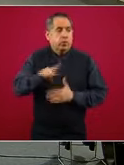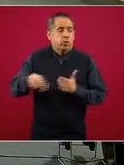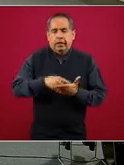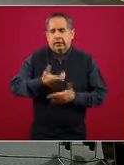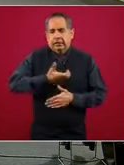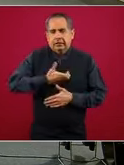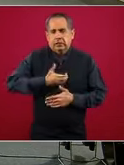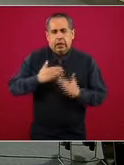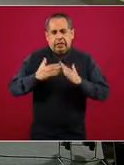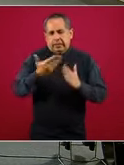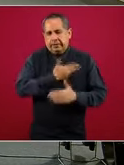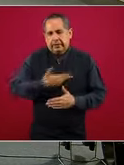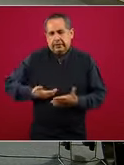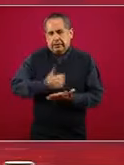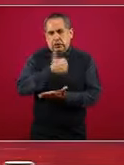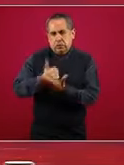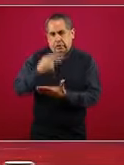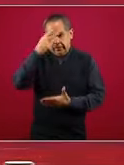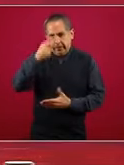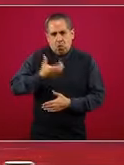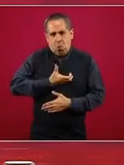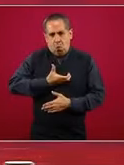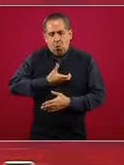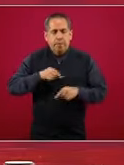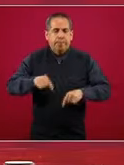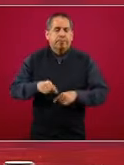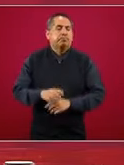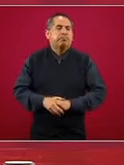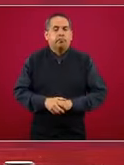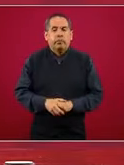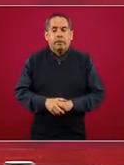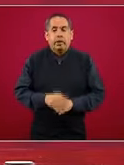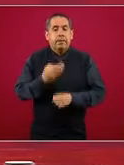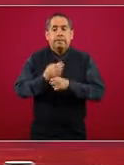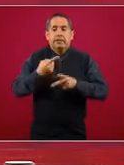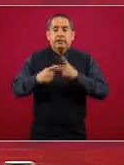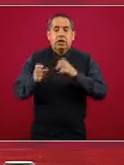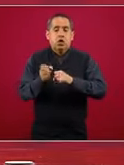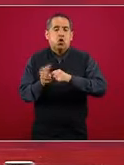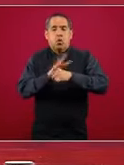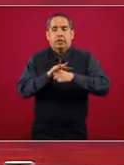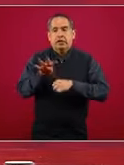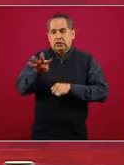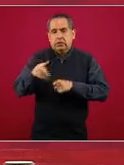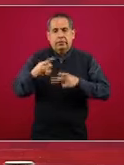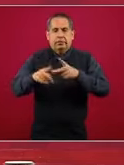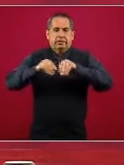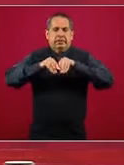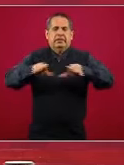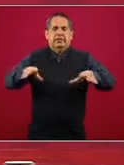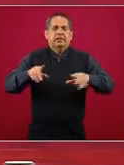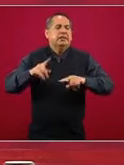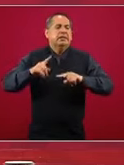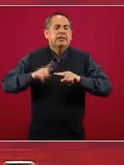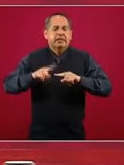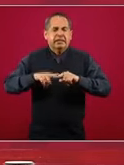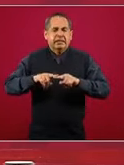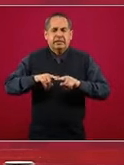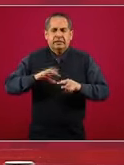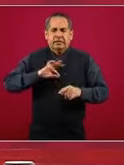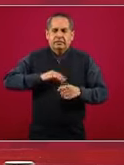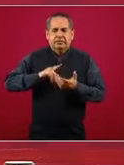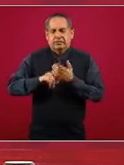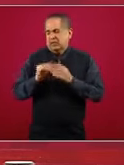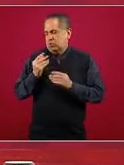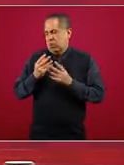México, en la Ciudad de México. Vamos a iniciar la conferencia de prensa diaria sobre COVID-19, la pandemia causada por el ya